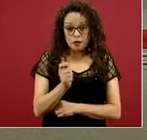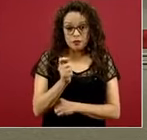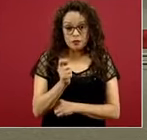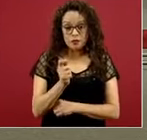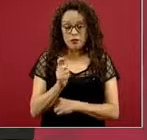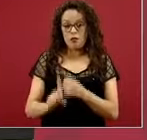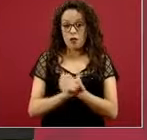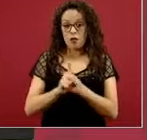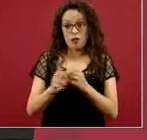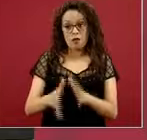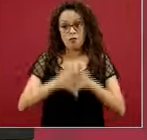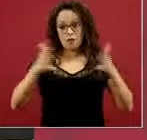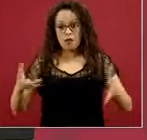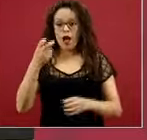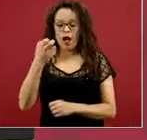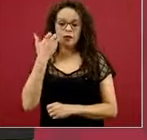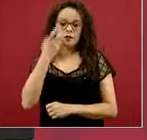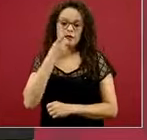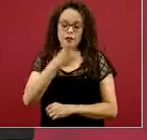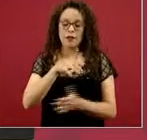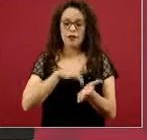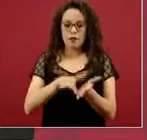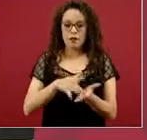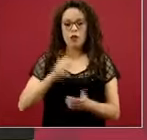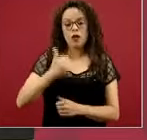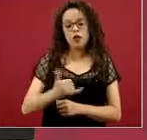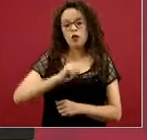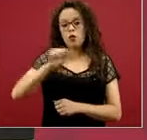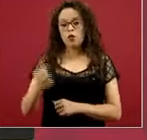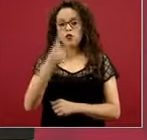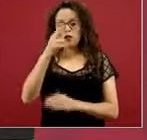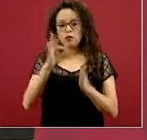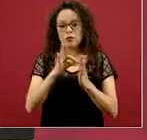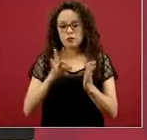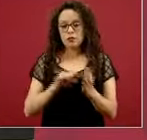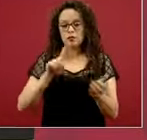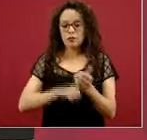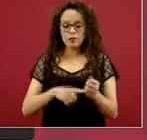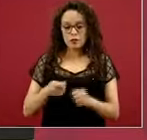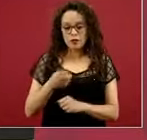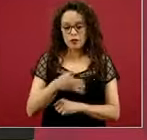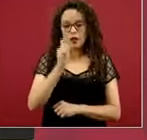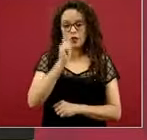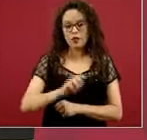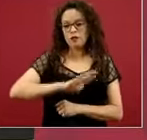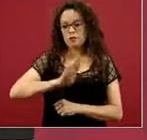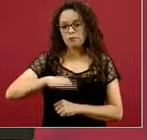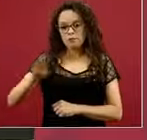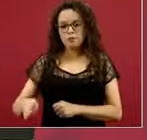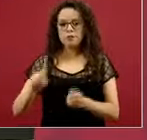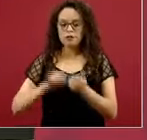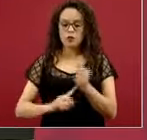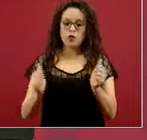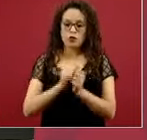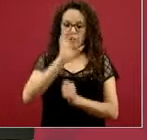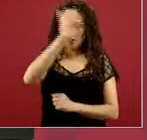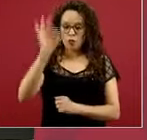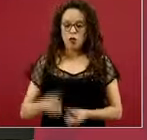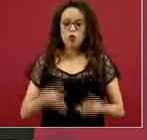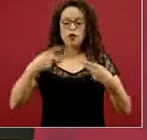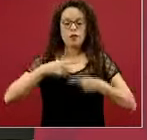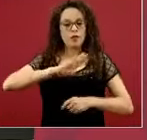del problema. Y los últimos 2 indicadores tienen que ver más con las tendencias de mortalidad y con las tasas de mortalidad, es decir, igual, una medida